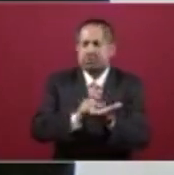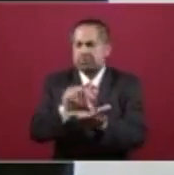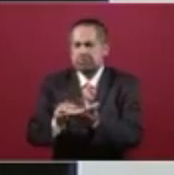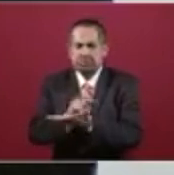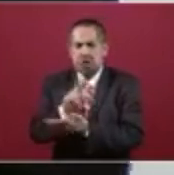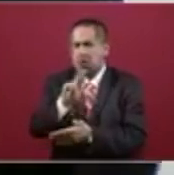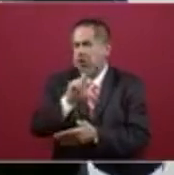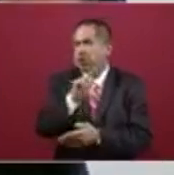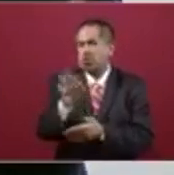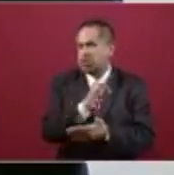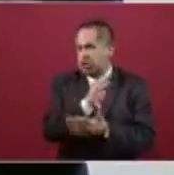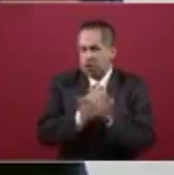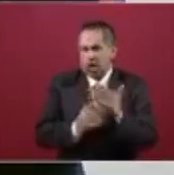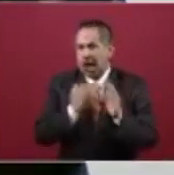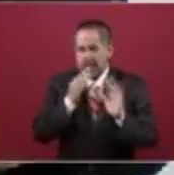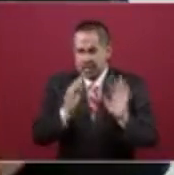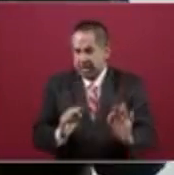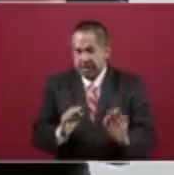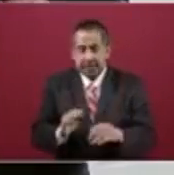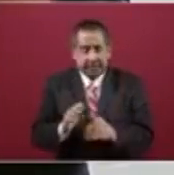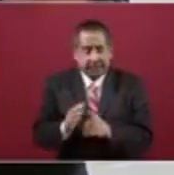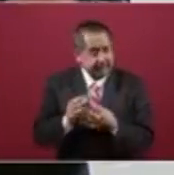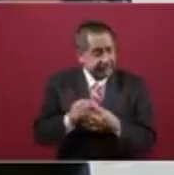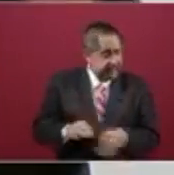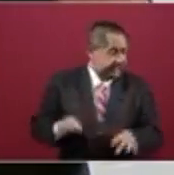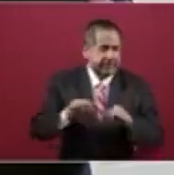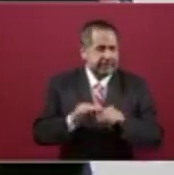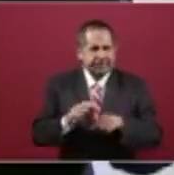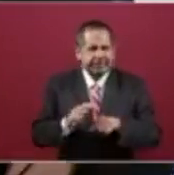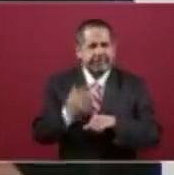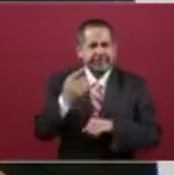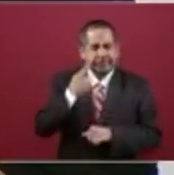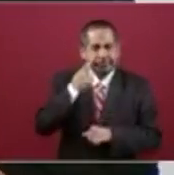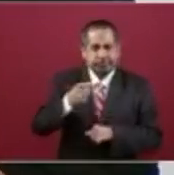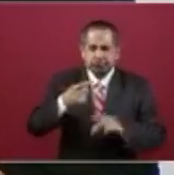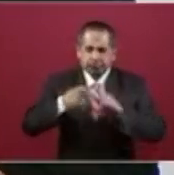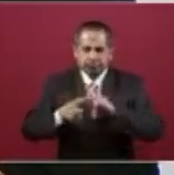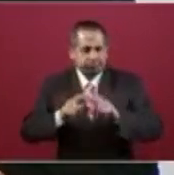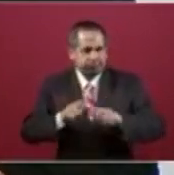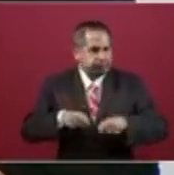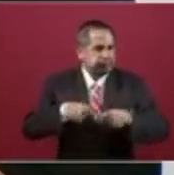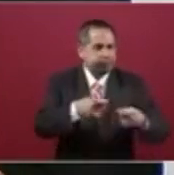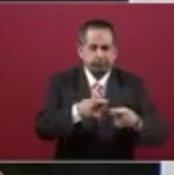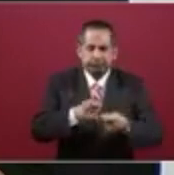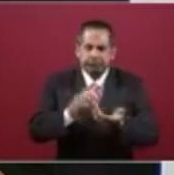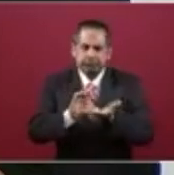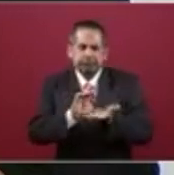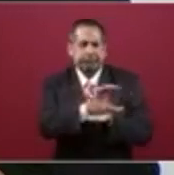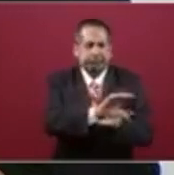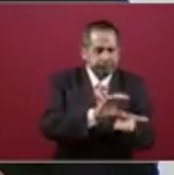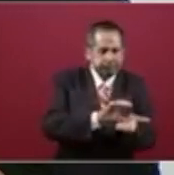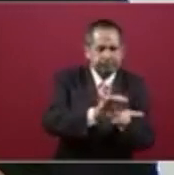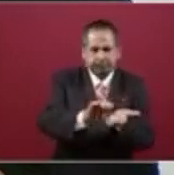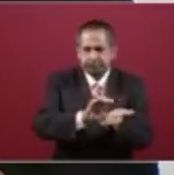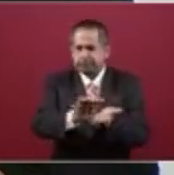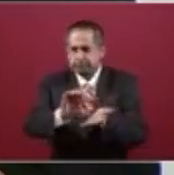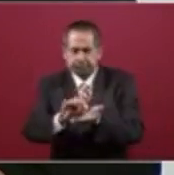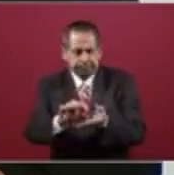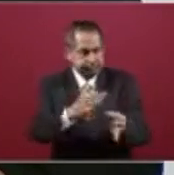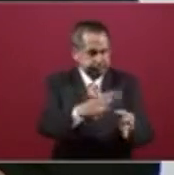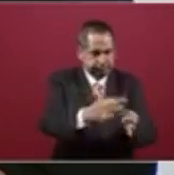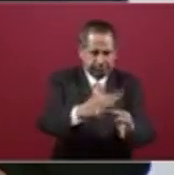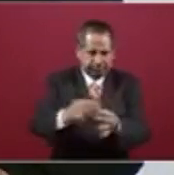importante porque inclusive ya empezamos a entregar los anticipos a las empresas y ya muchas de